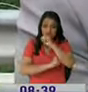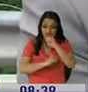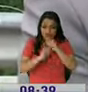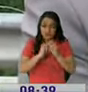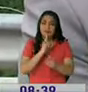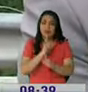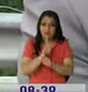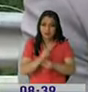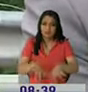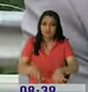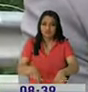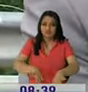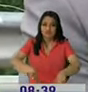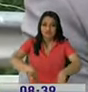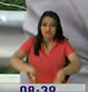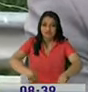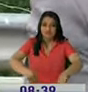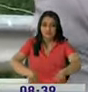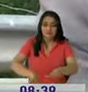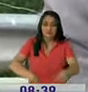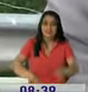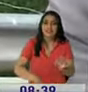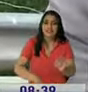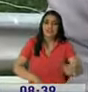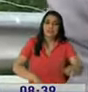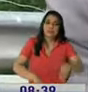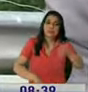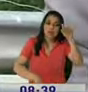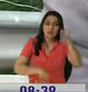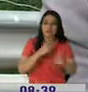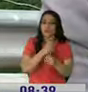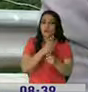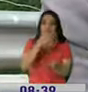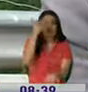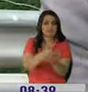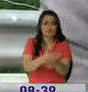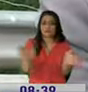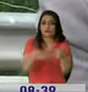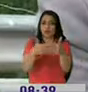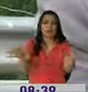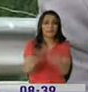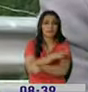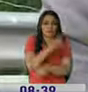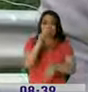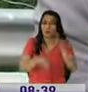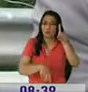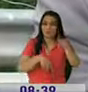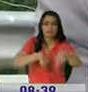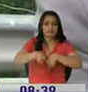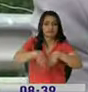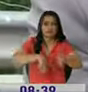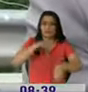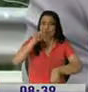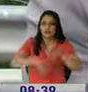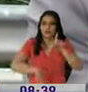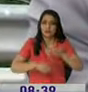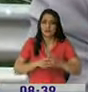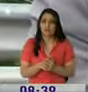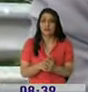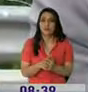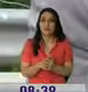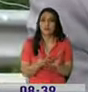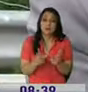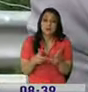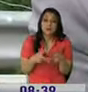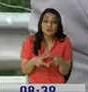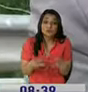una socavación importante en la margen izquierda y por eso se procedió totalmente al cierre vehicular. Y como medida de